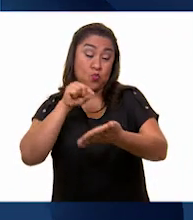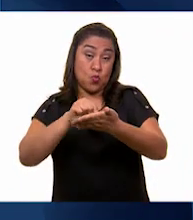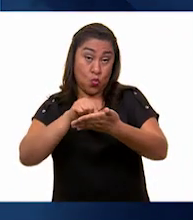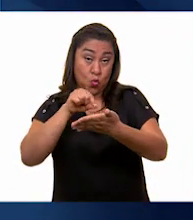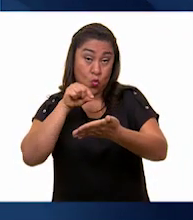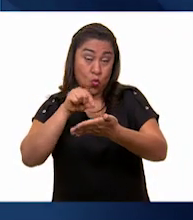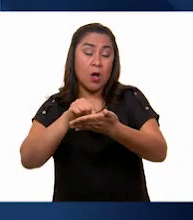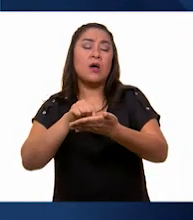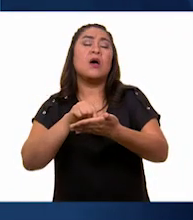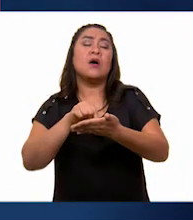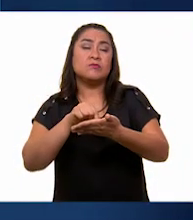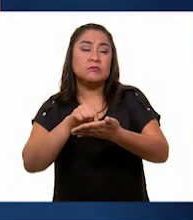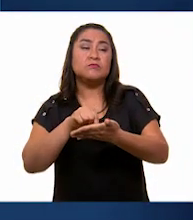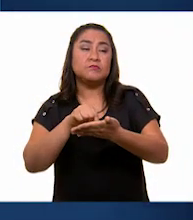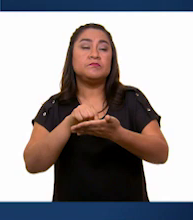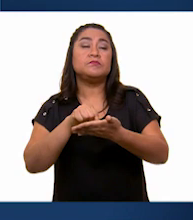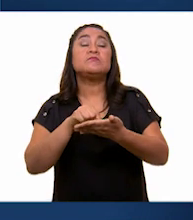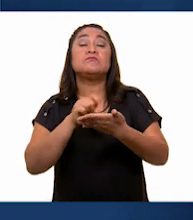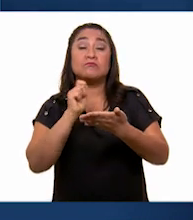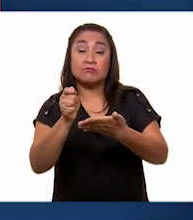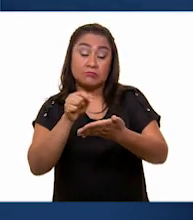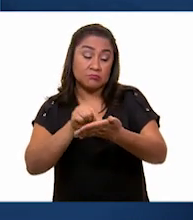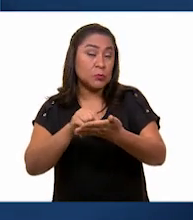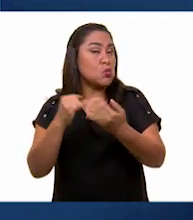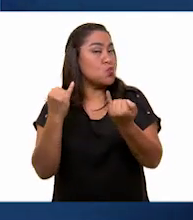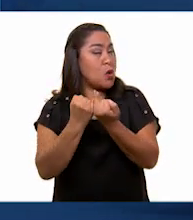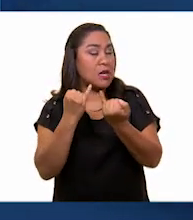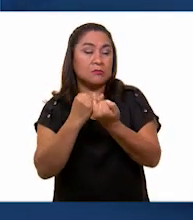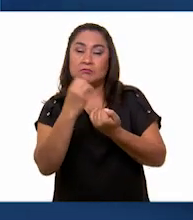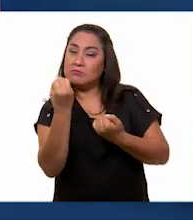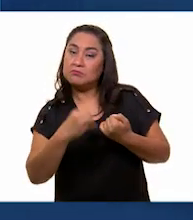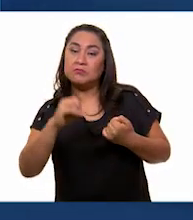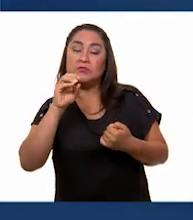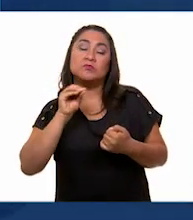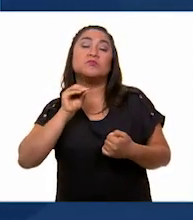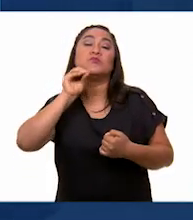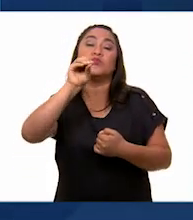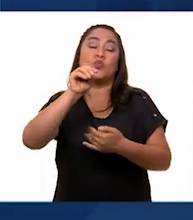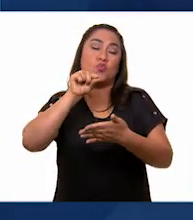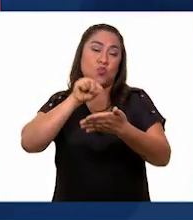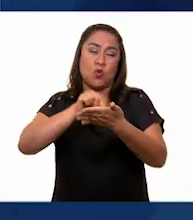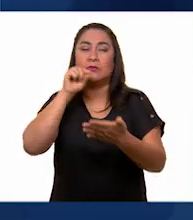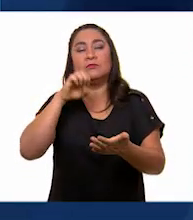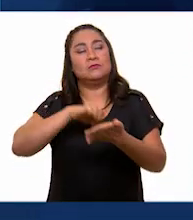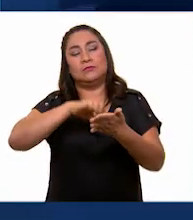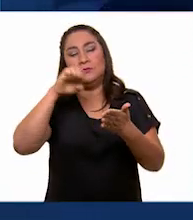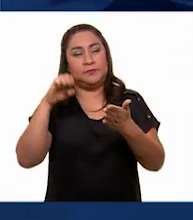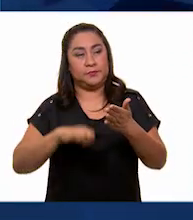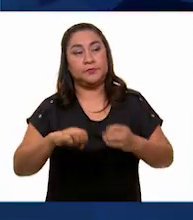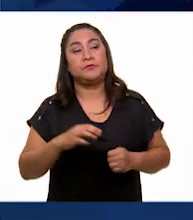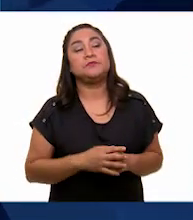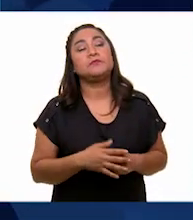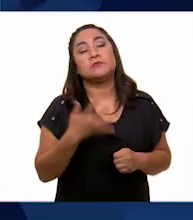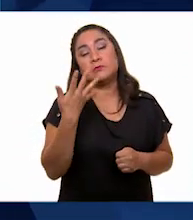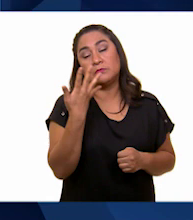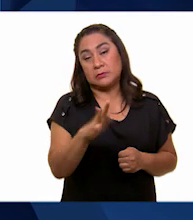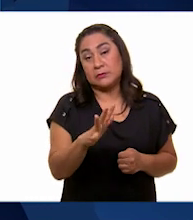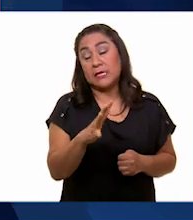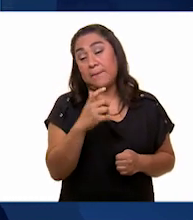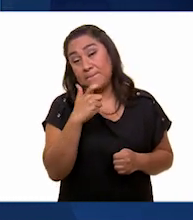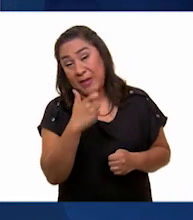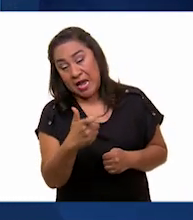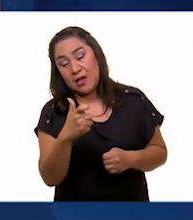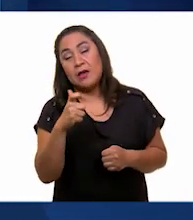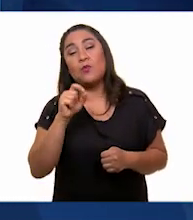dividendo, quiere decir que nuestro cociente llevará punto decimal. Por ejemplo, dividir 10 pesos con